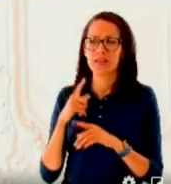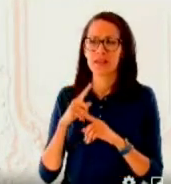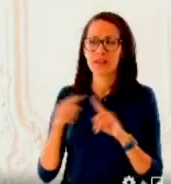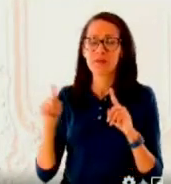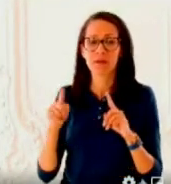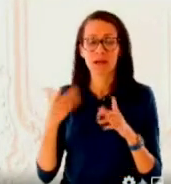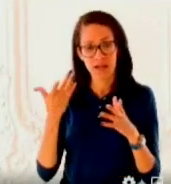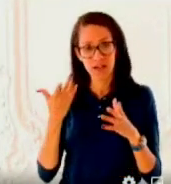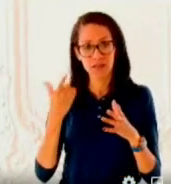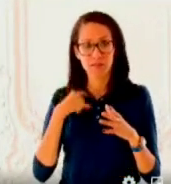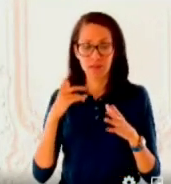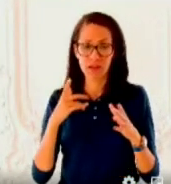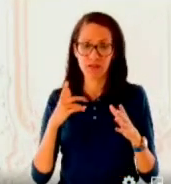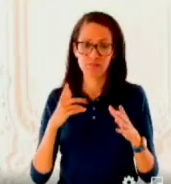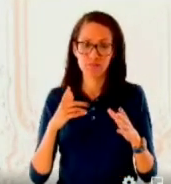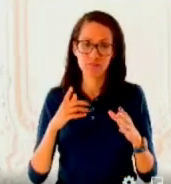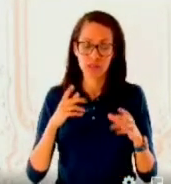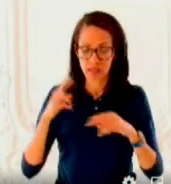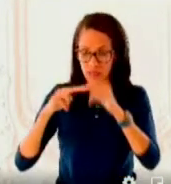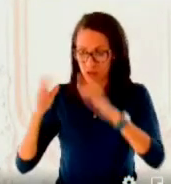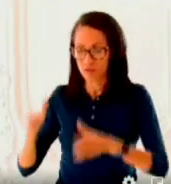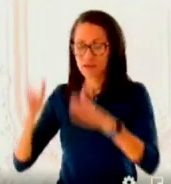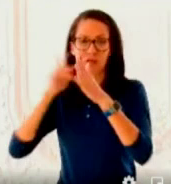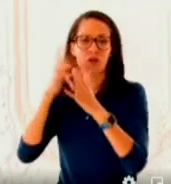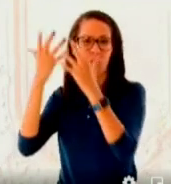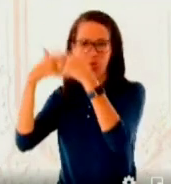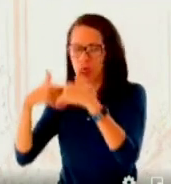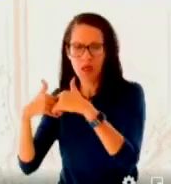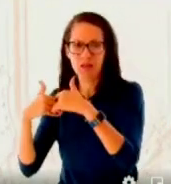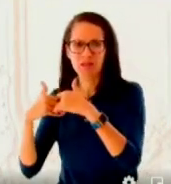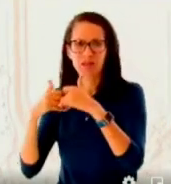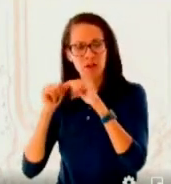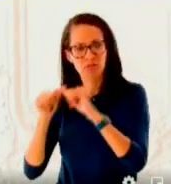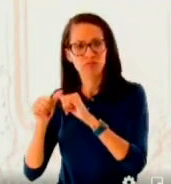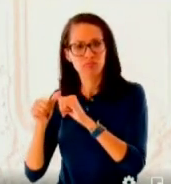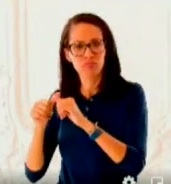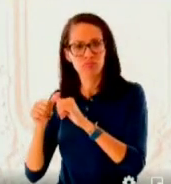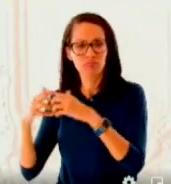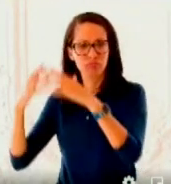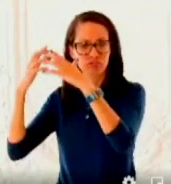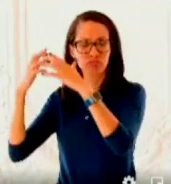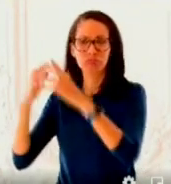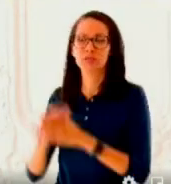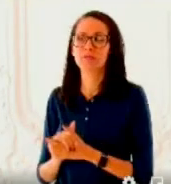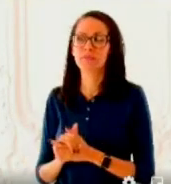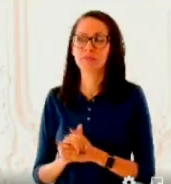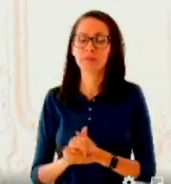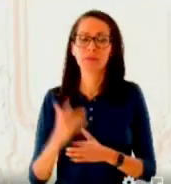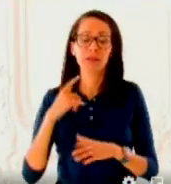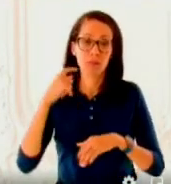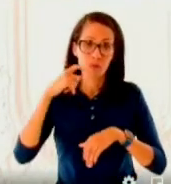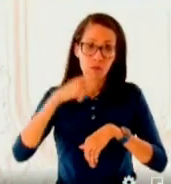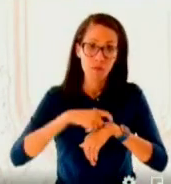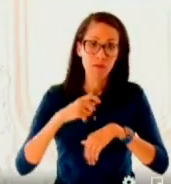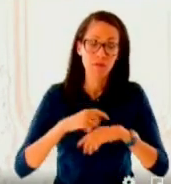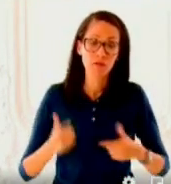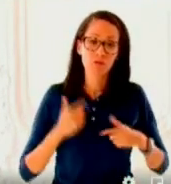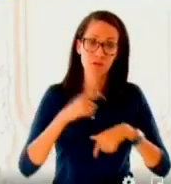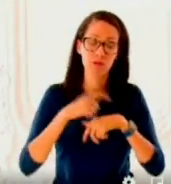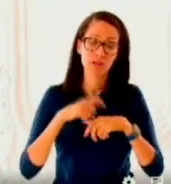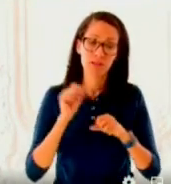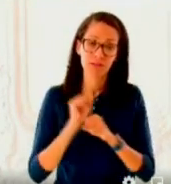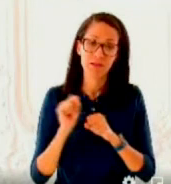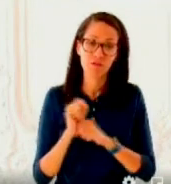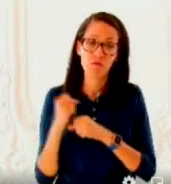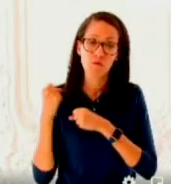vida útil de nuestra infraestructura. Estamos en unos tiempos bien históricos donde vamos a trabajar fuertemente